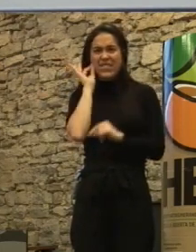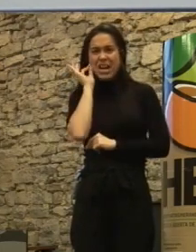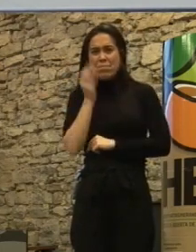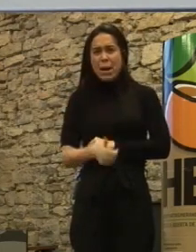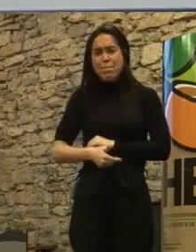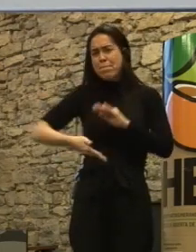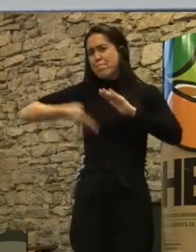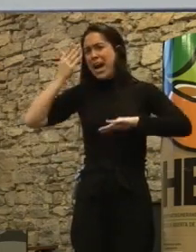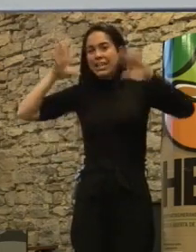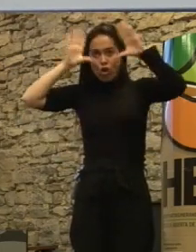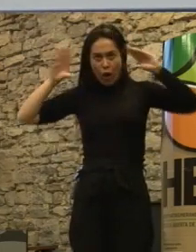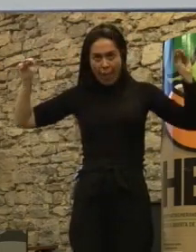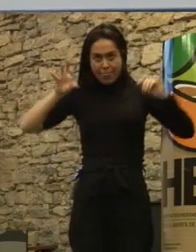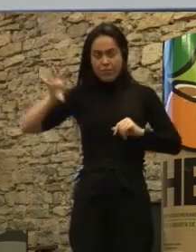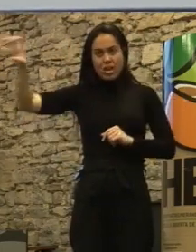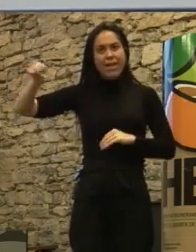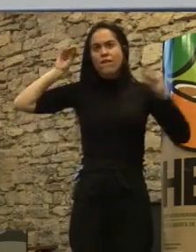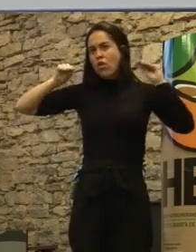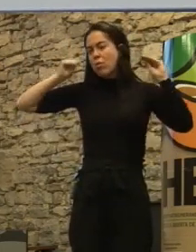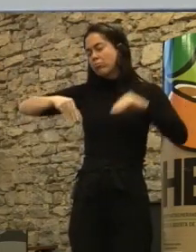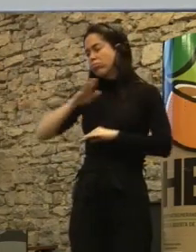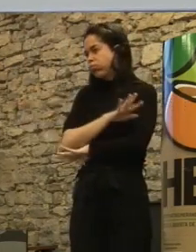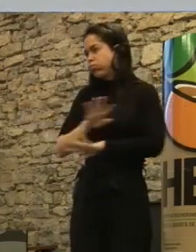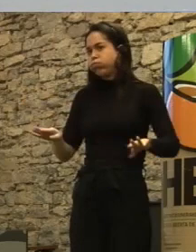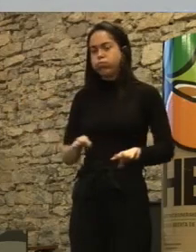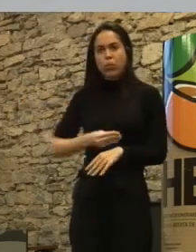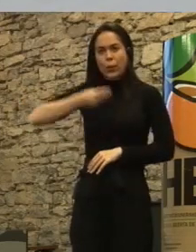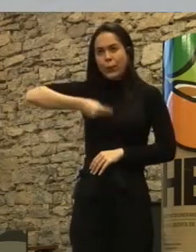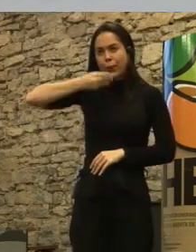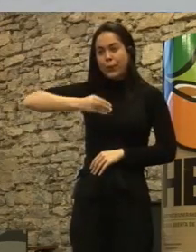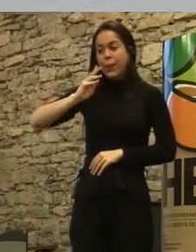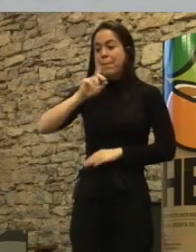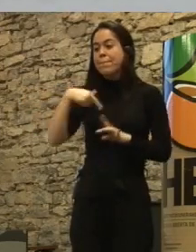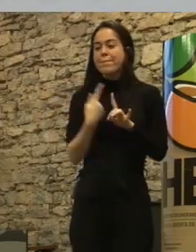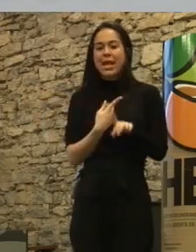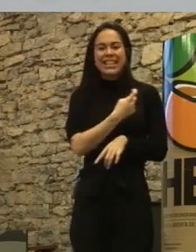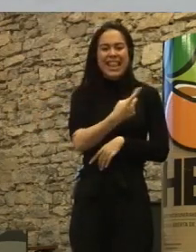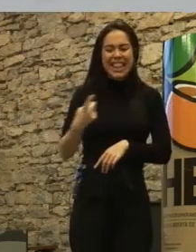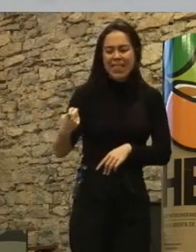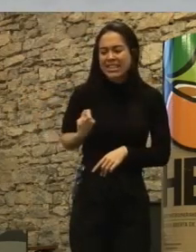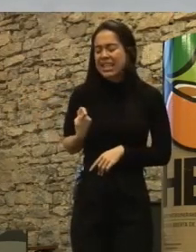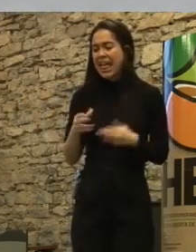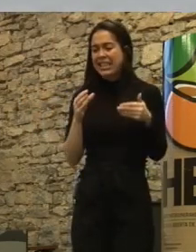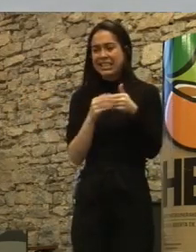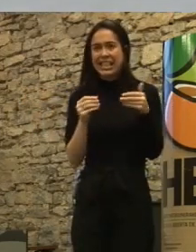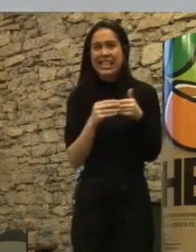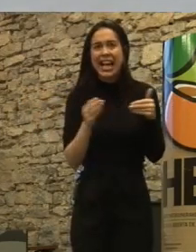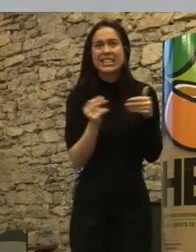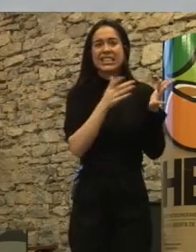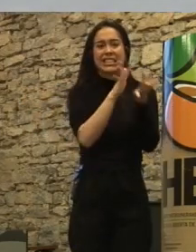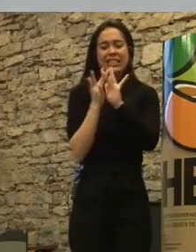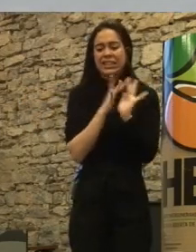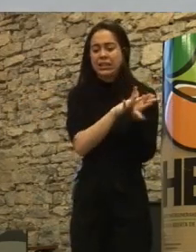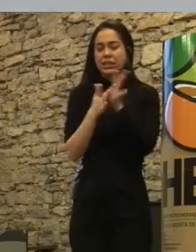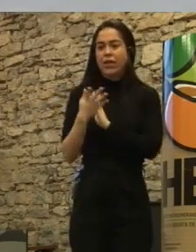sistema, bueno, primero, tienen una formación brutal, segundo, tienen un sistema de atribución de necesidades y de clientes súper sofisticado,